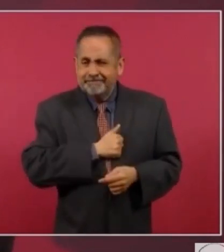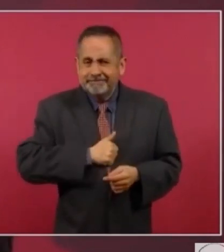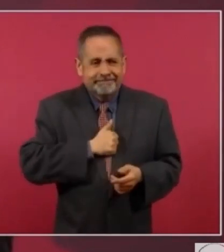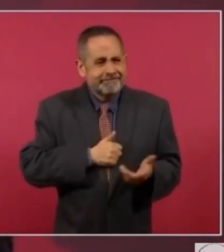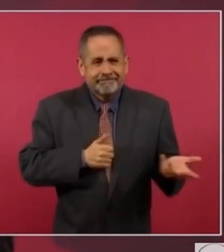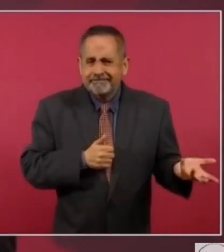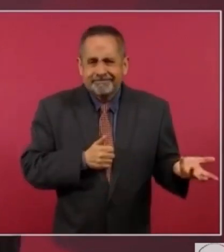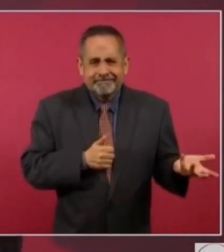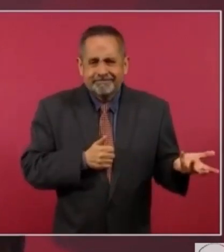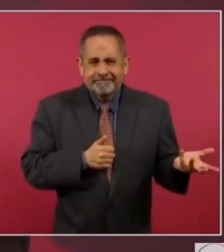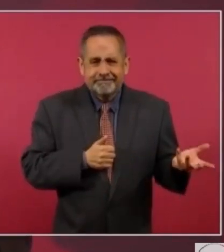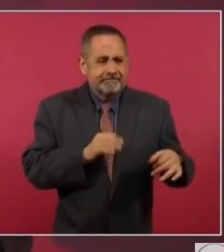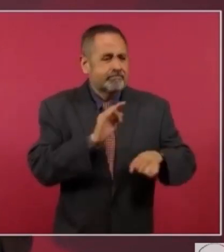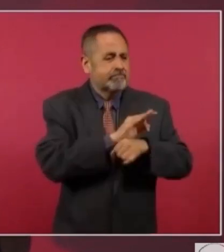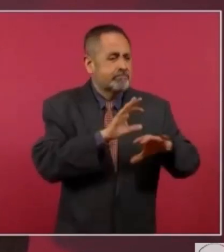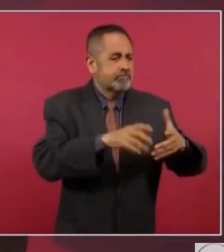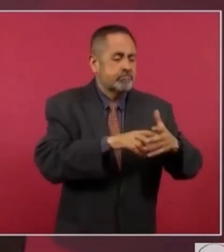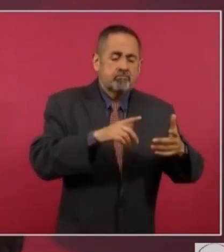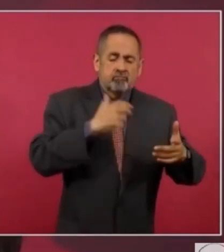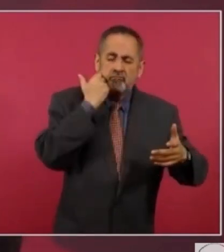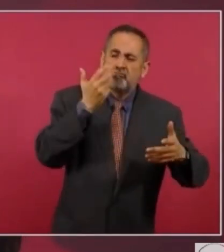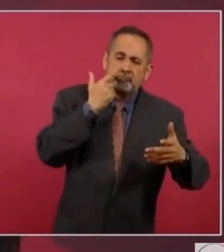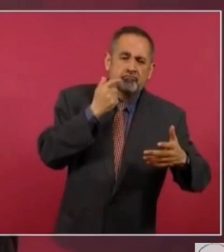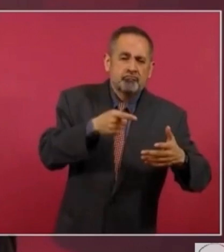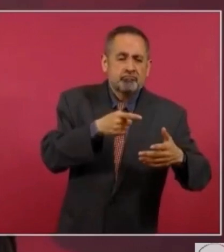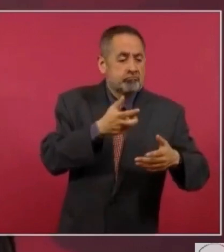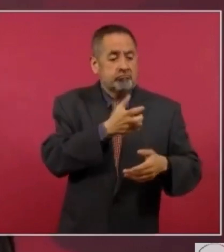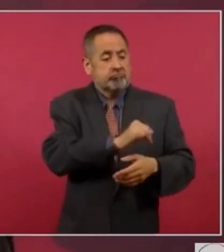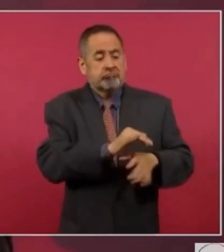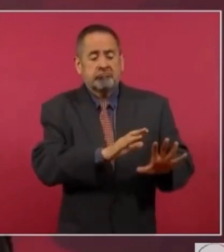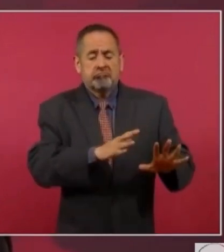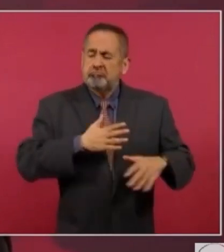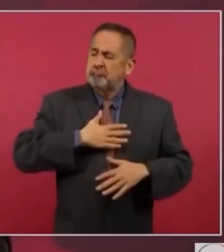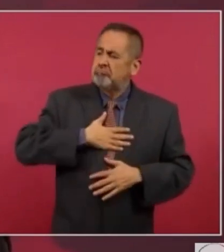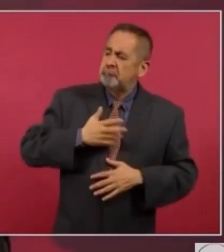de actuar, este proceder.